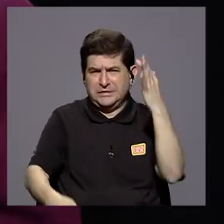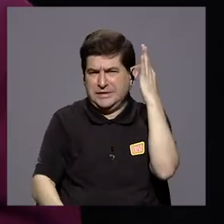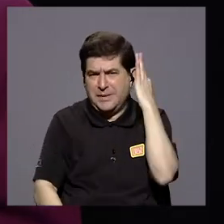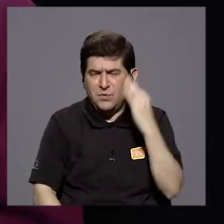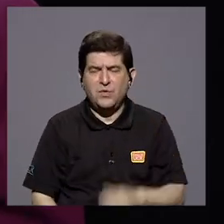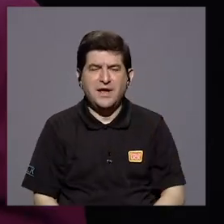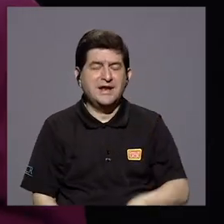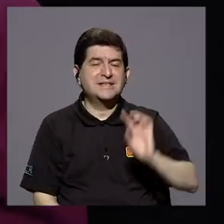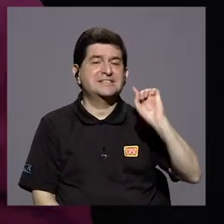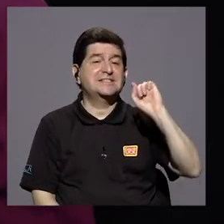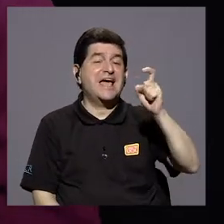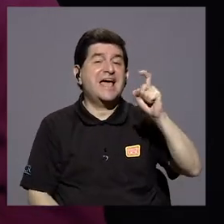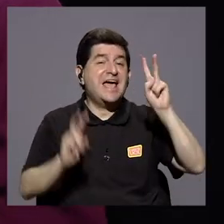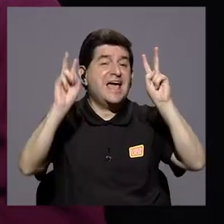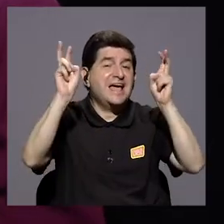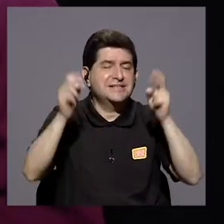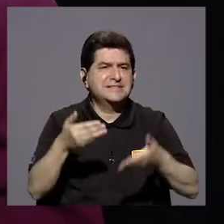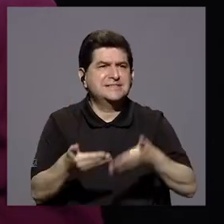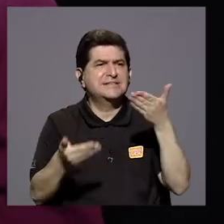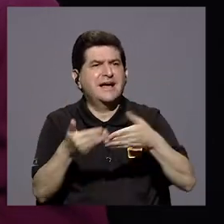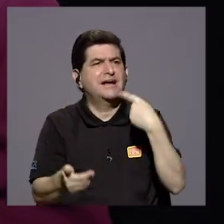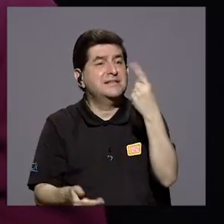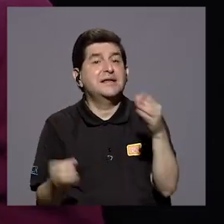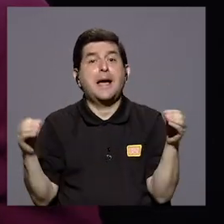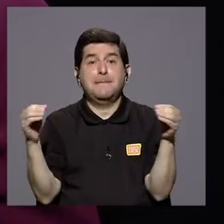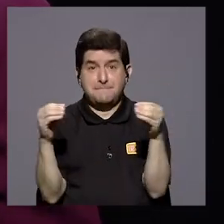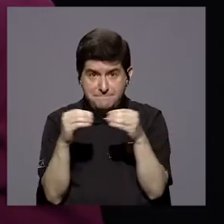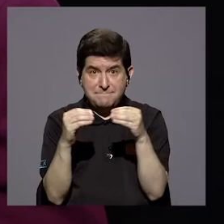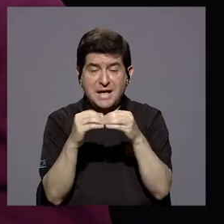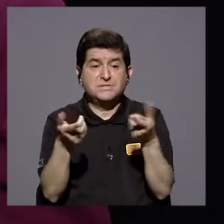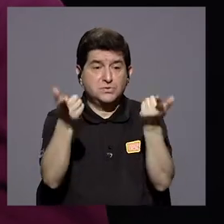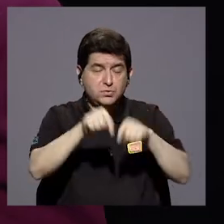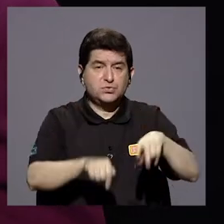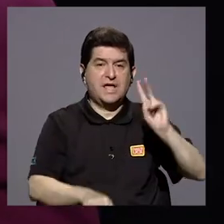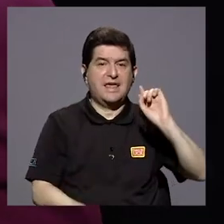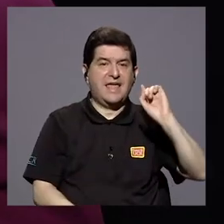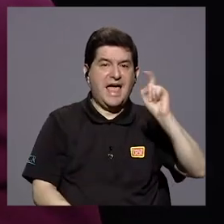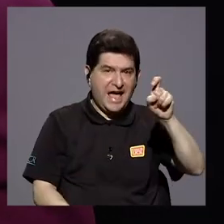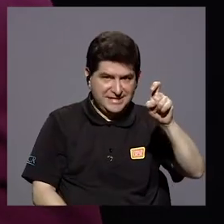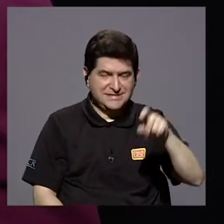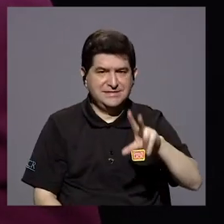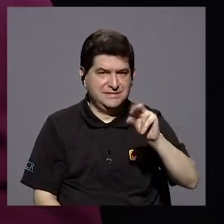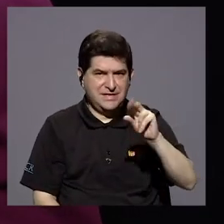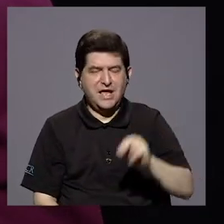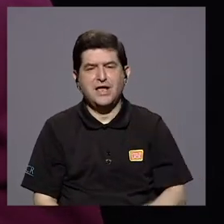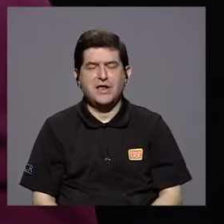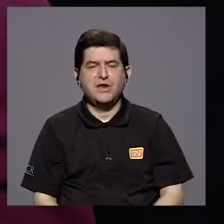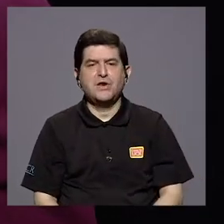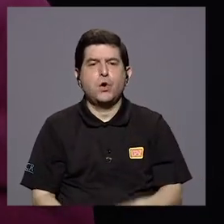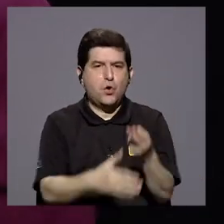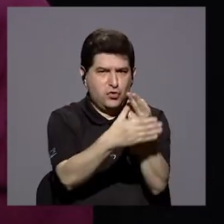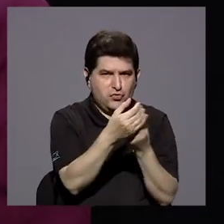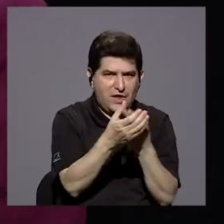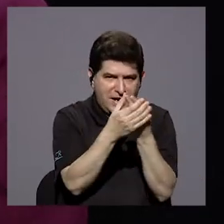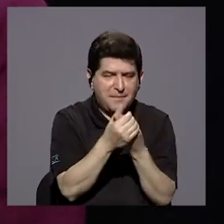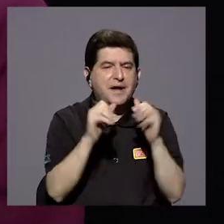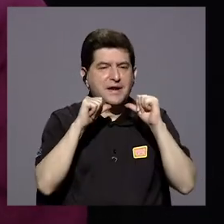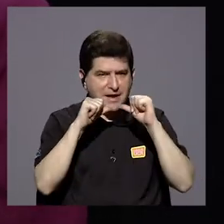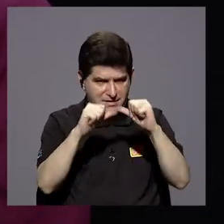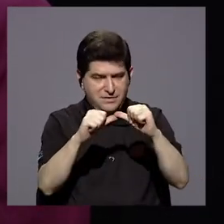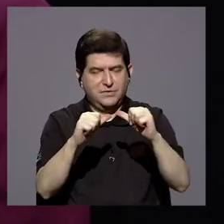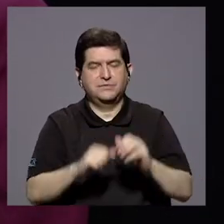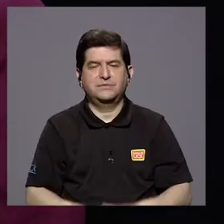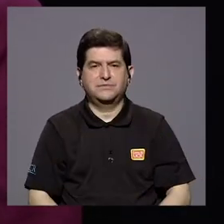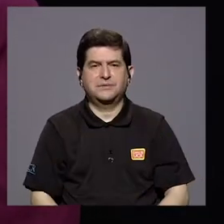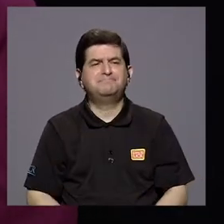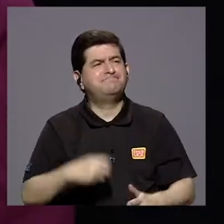ex. Casi diría yo que más de ex que de parejas que... Porque